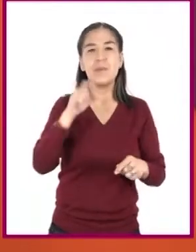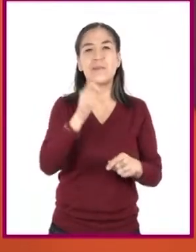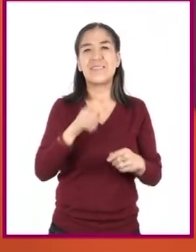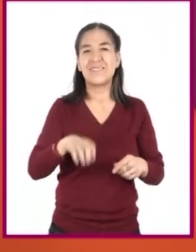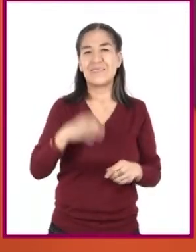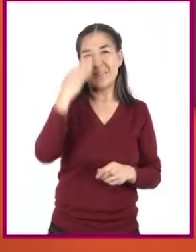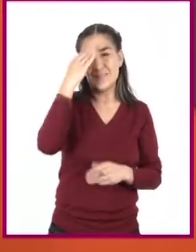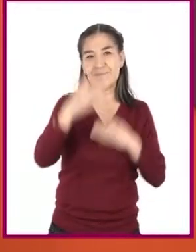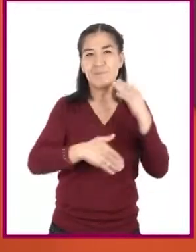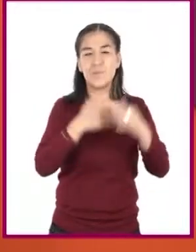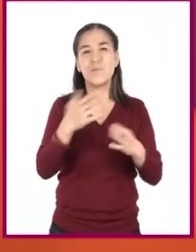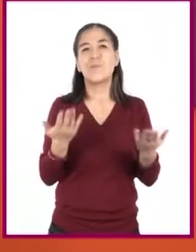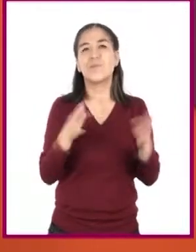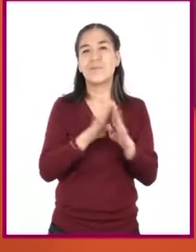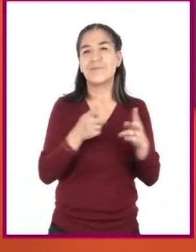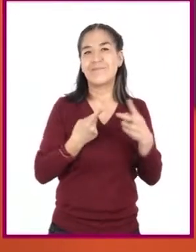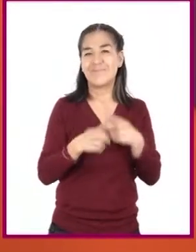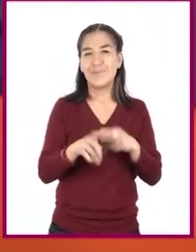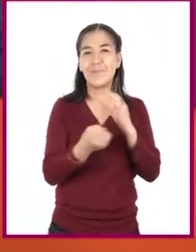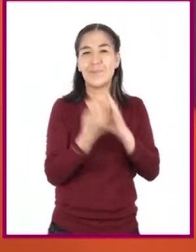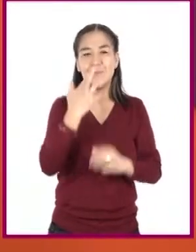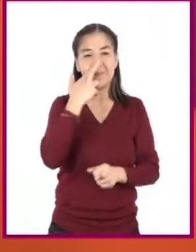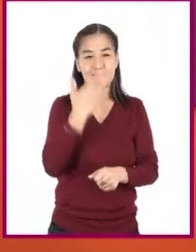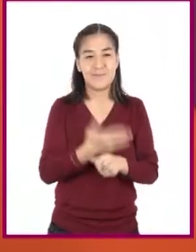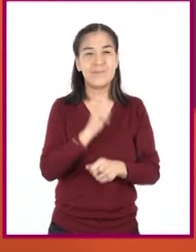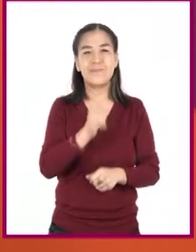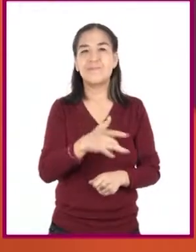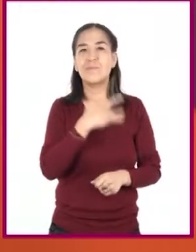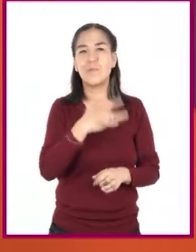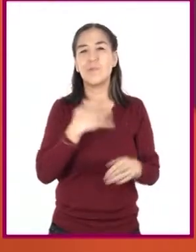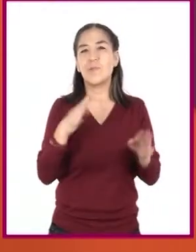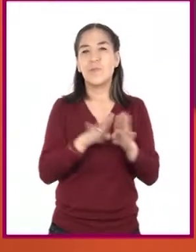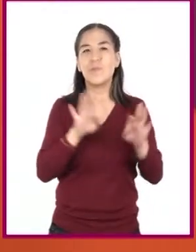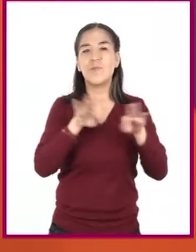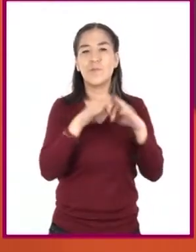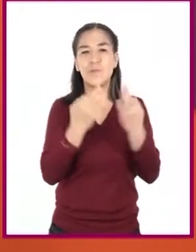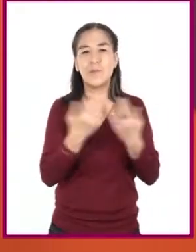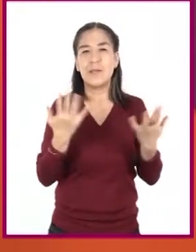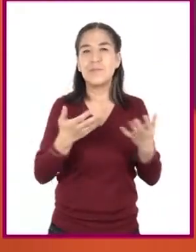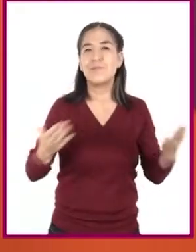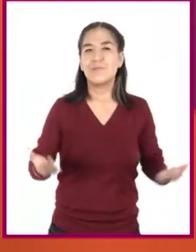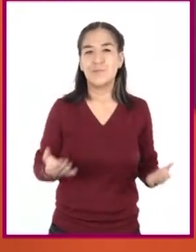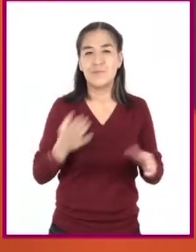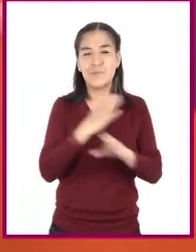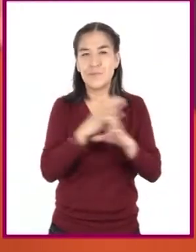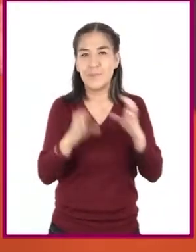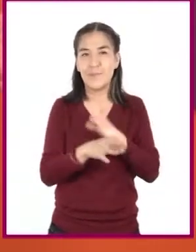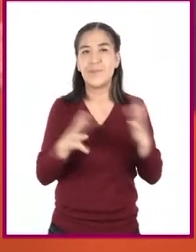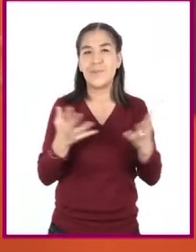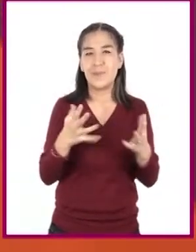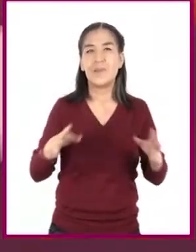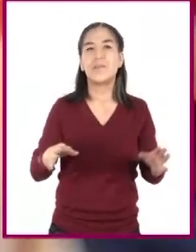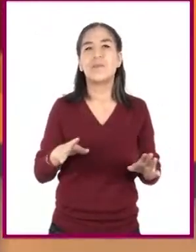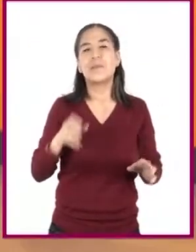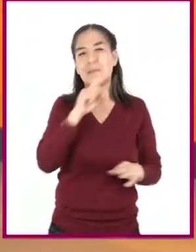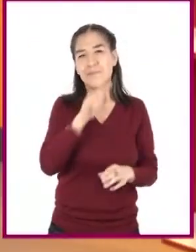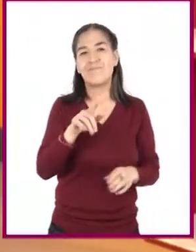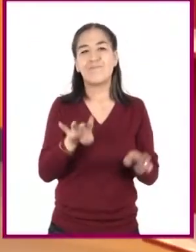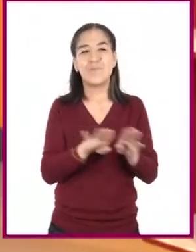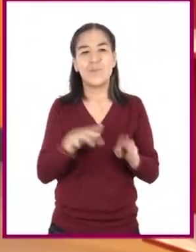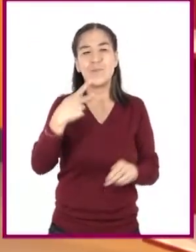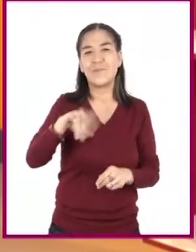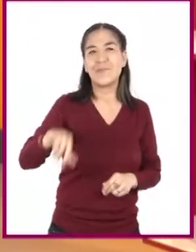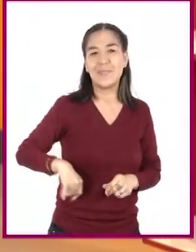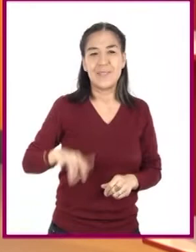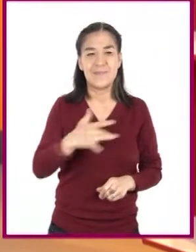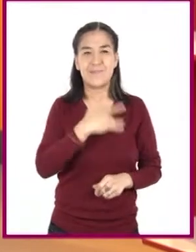inicio de nuevas responsabilidades, de experimentar nuevas maneras de hacer las cosas y de su interés por ser independientes.